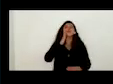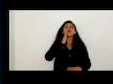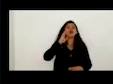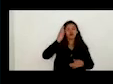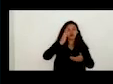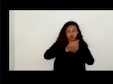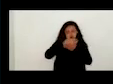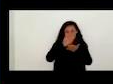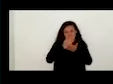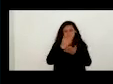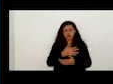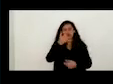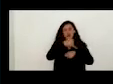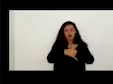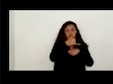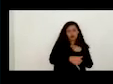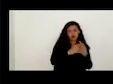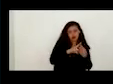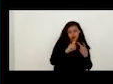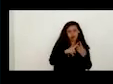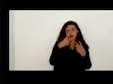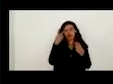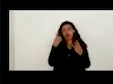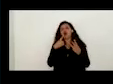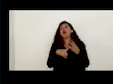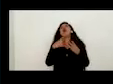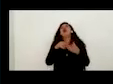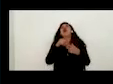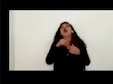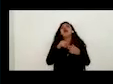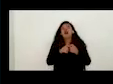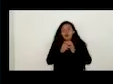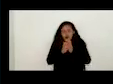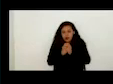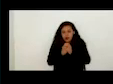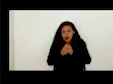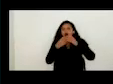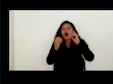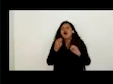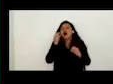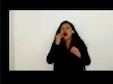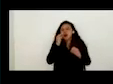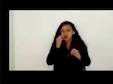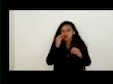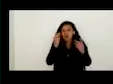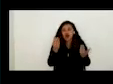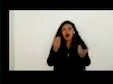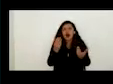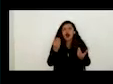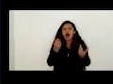yogur, 12 piezas de cacahuates o almendras, algo de alguna